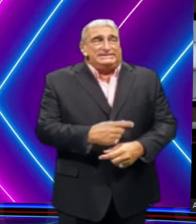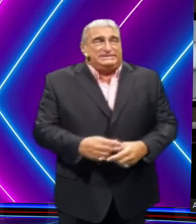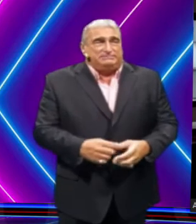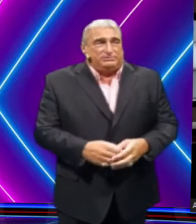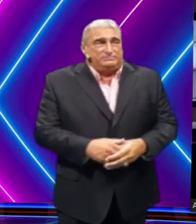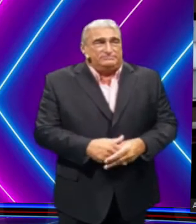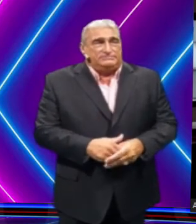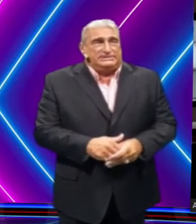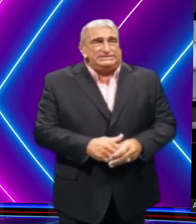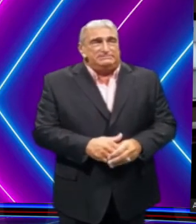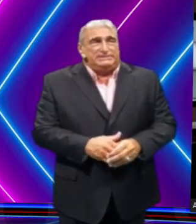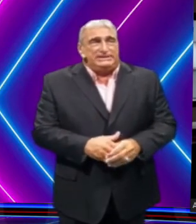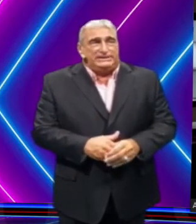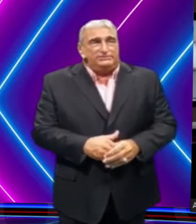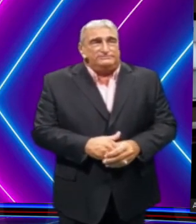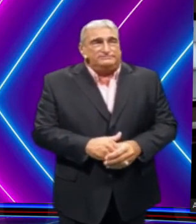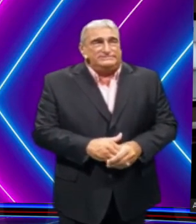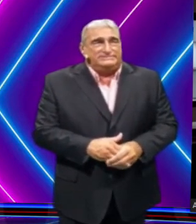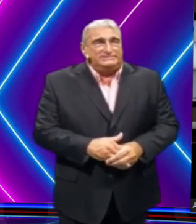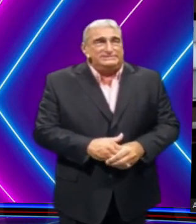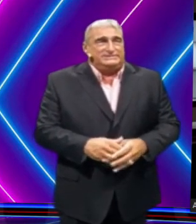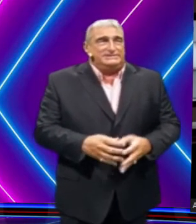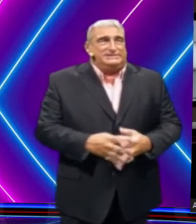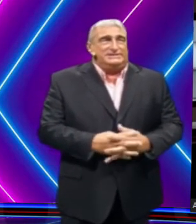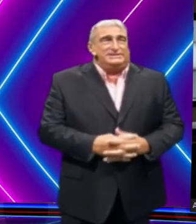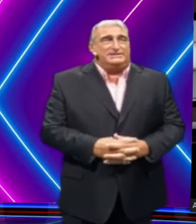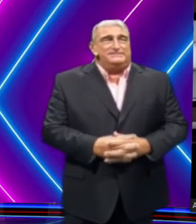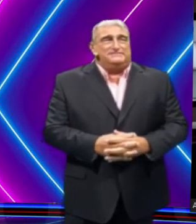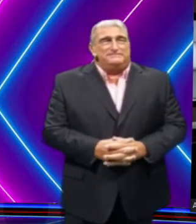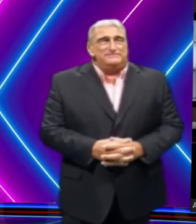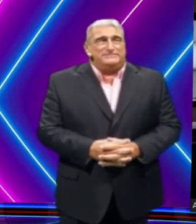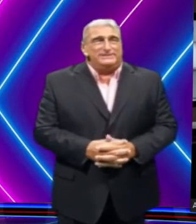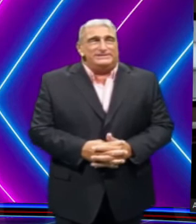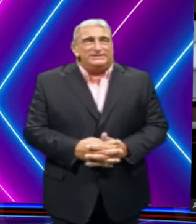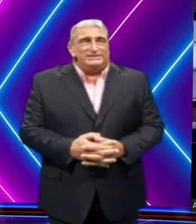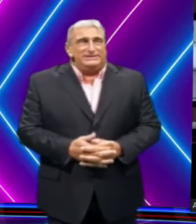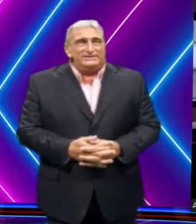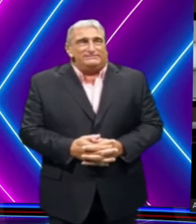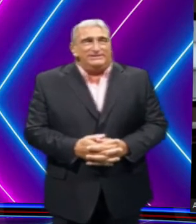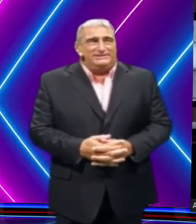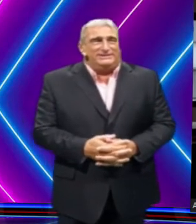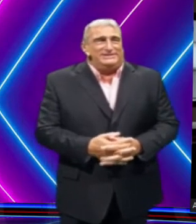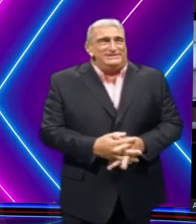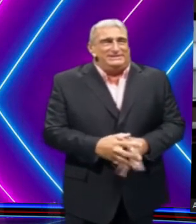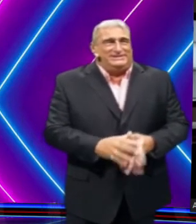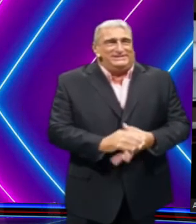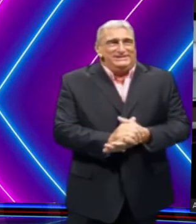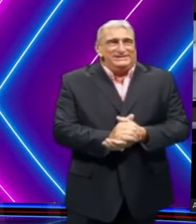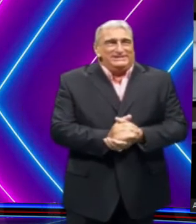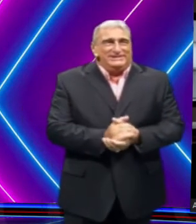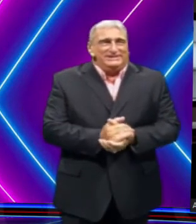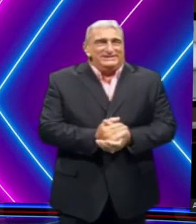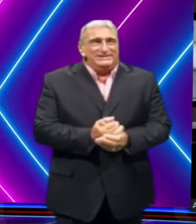el chip, ¿vio? El chip Le meten el líquido. chip para que se. Y ahí ya uno, si es gorila, se hace socialista. Se